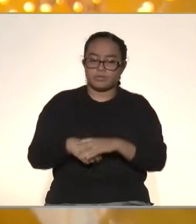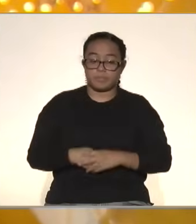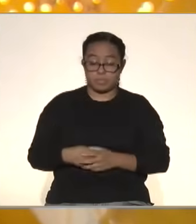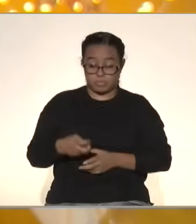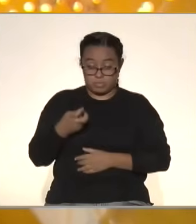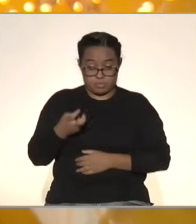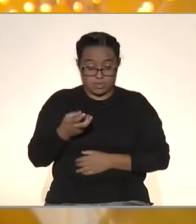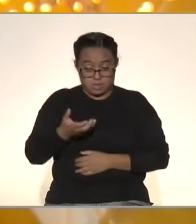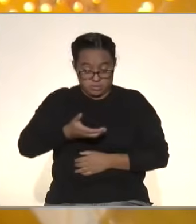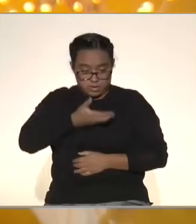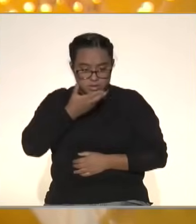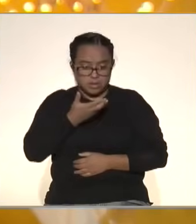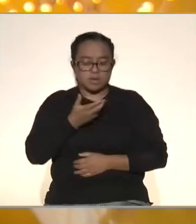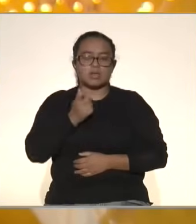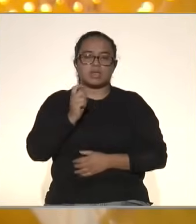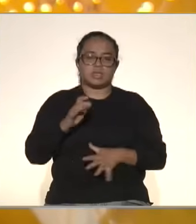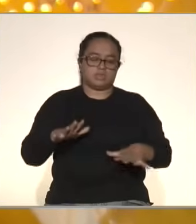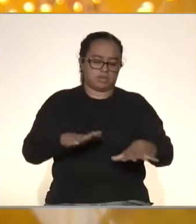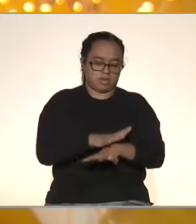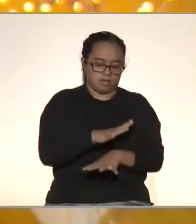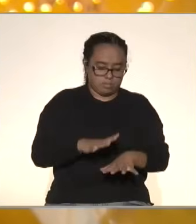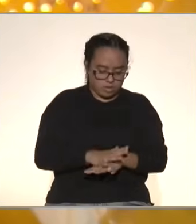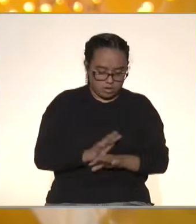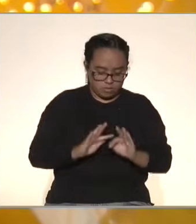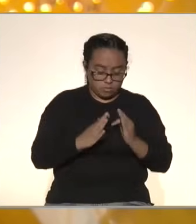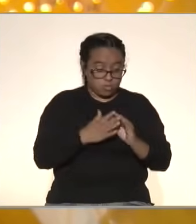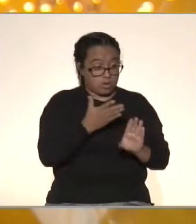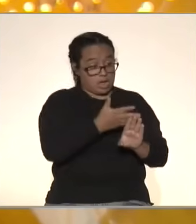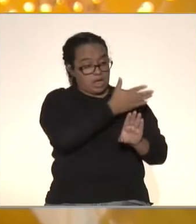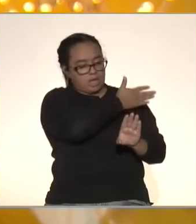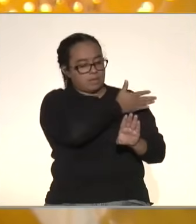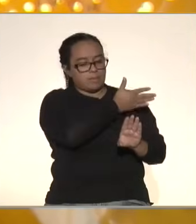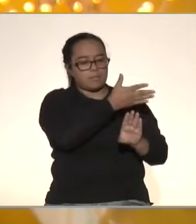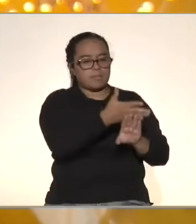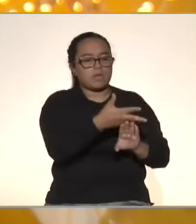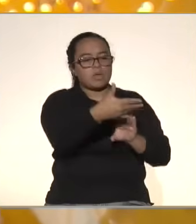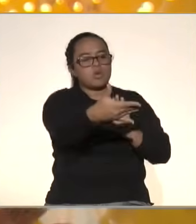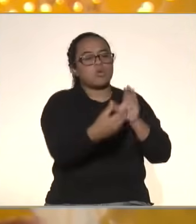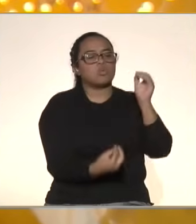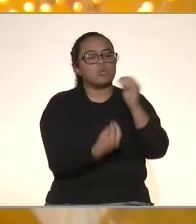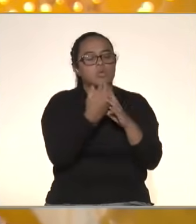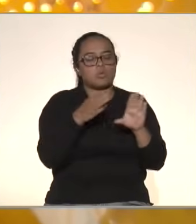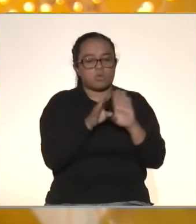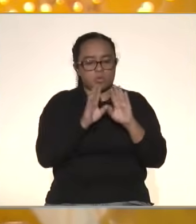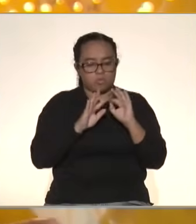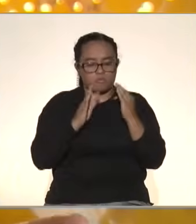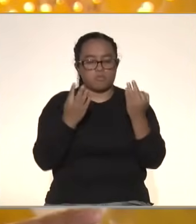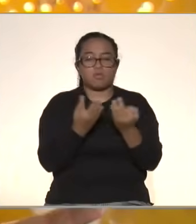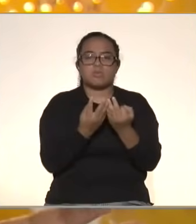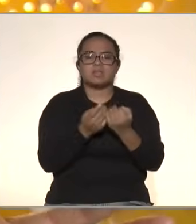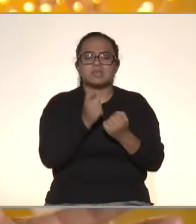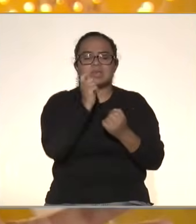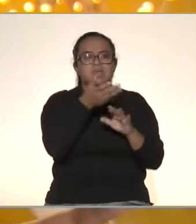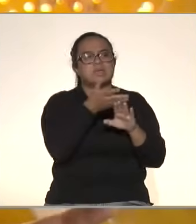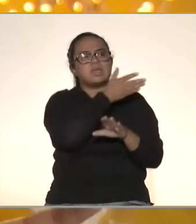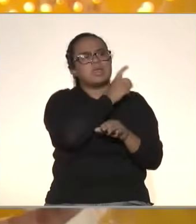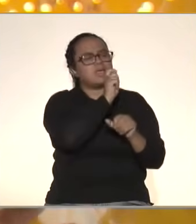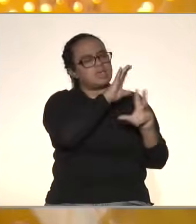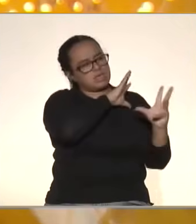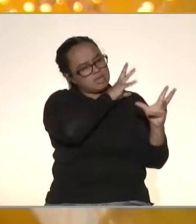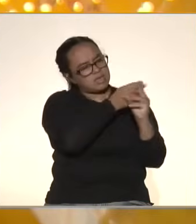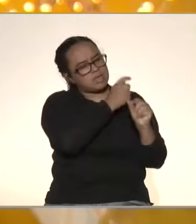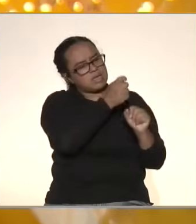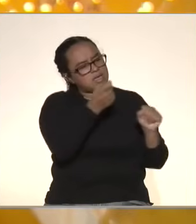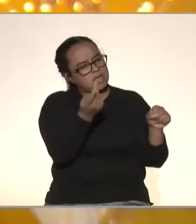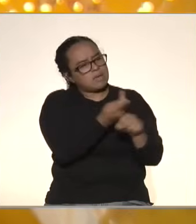cambio de formas de lo anterior a lo nuevo. ¿Qué pasó? Un recuento, una